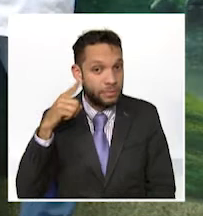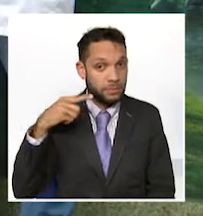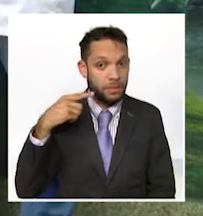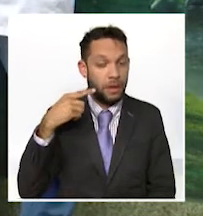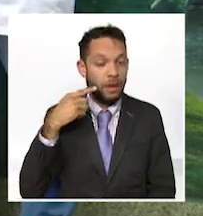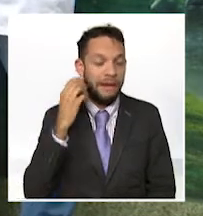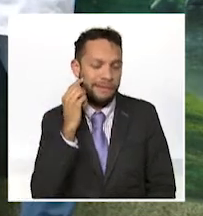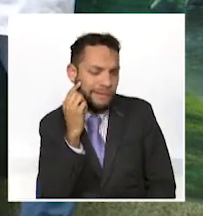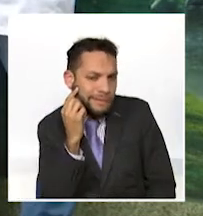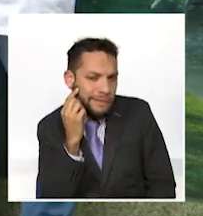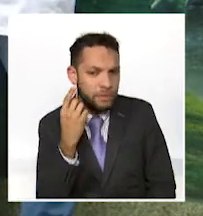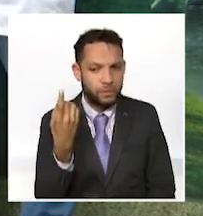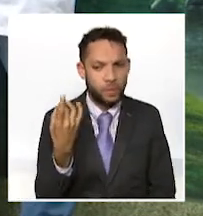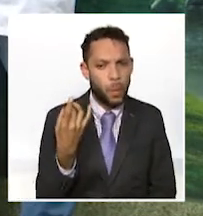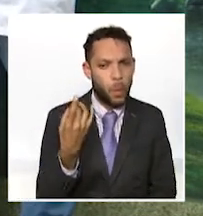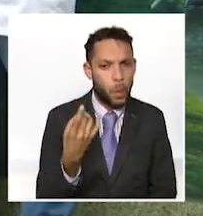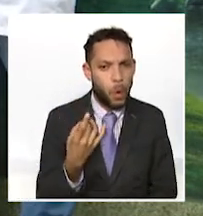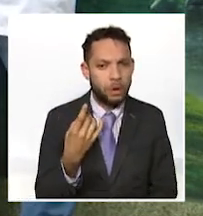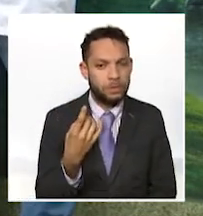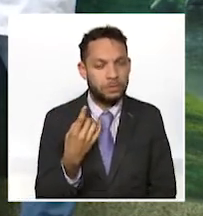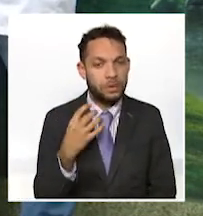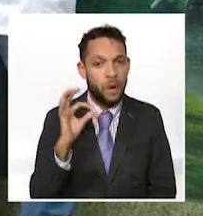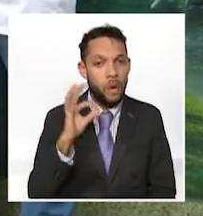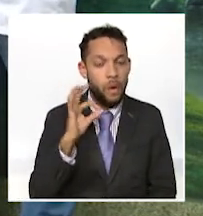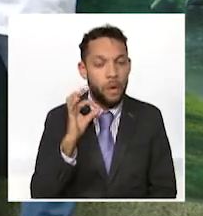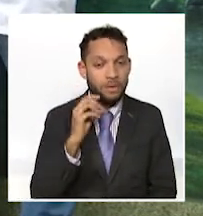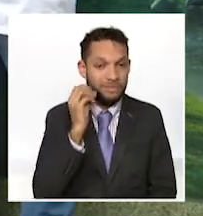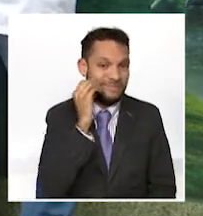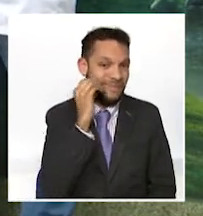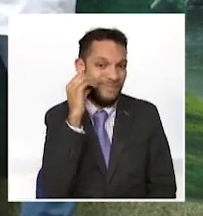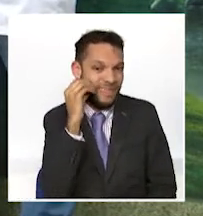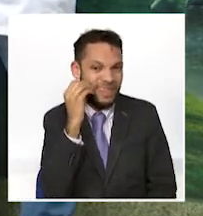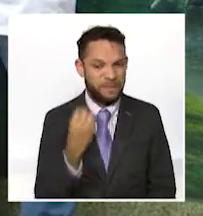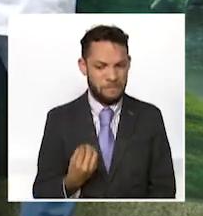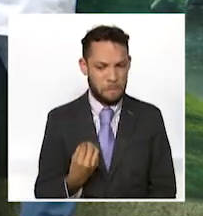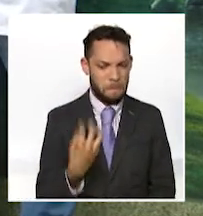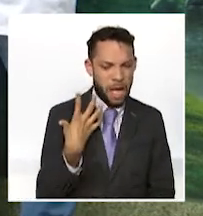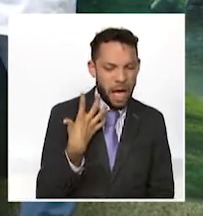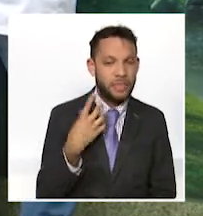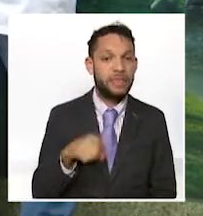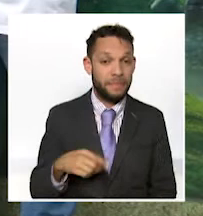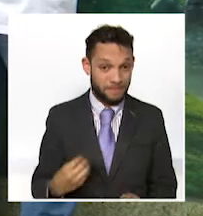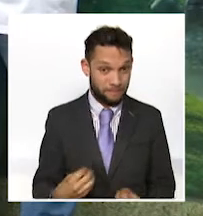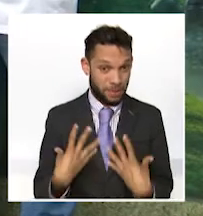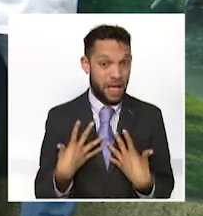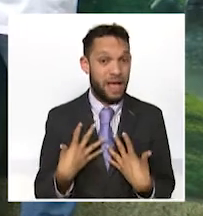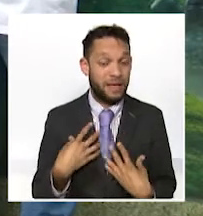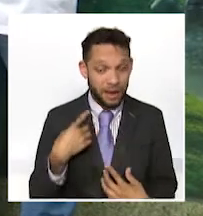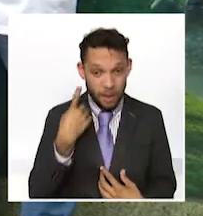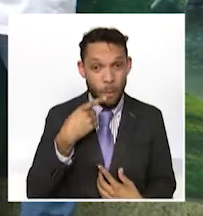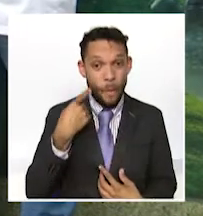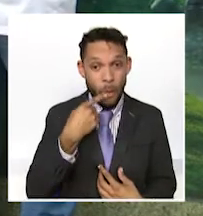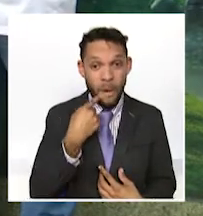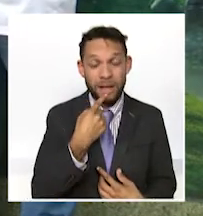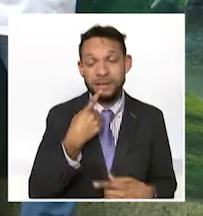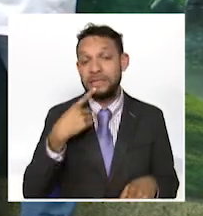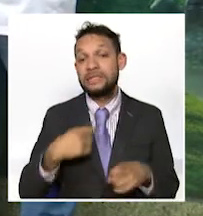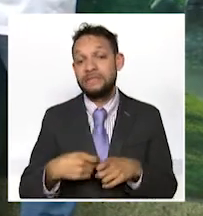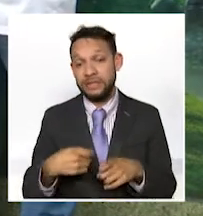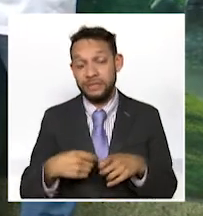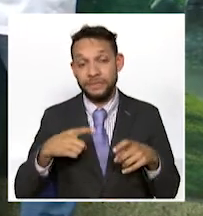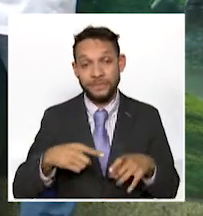dolor de muela, una pulpitis que es un diente infectado, podemos hablar de dolores por la articulación que